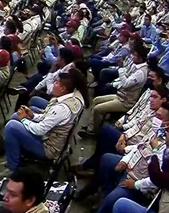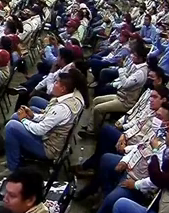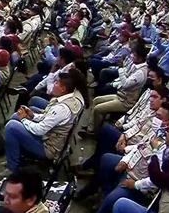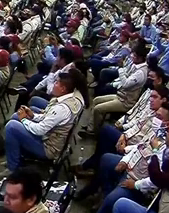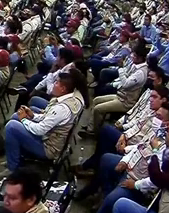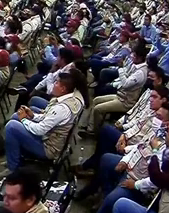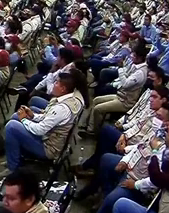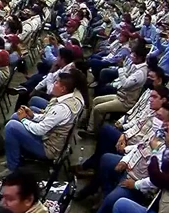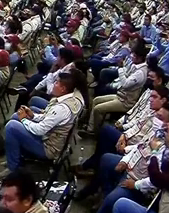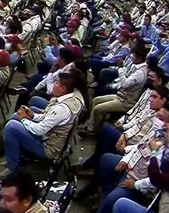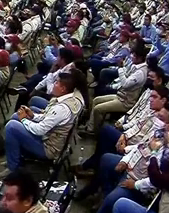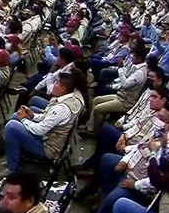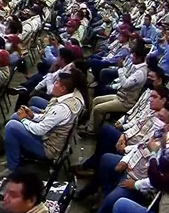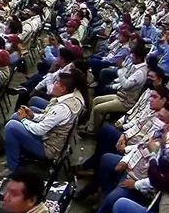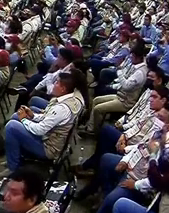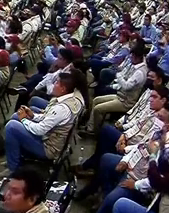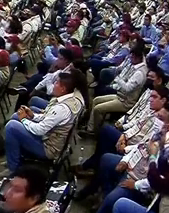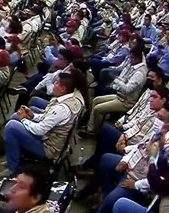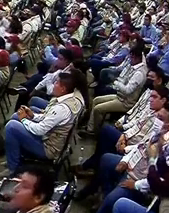agrónomos,